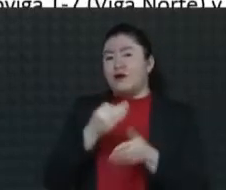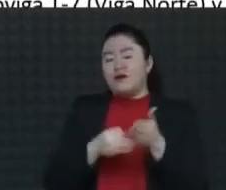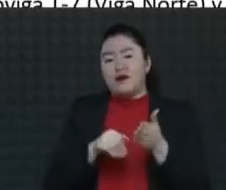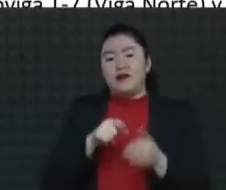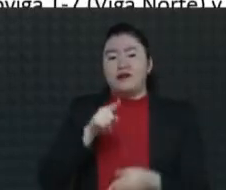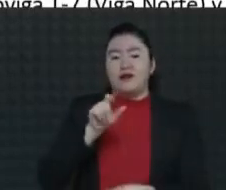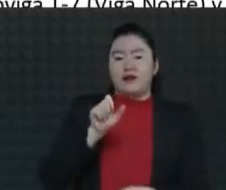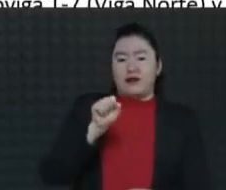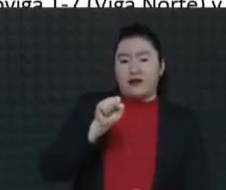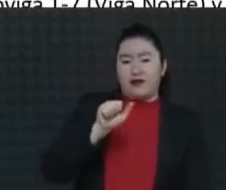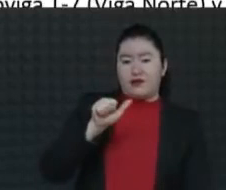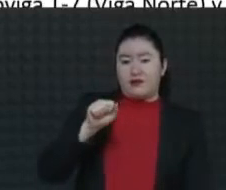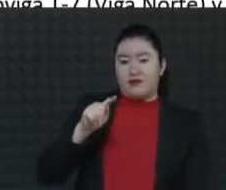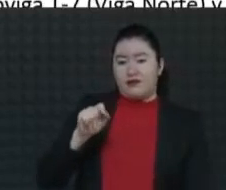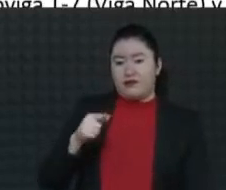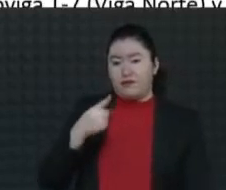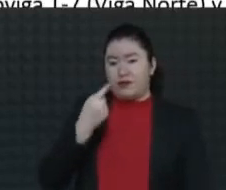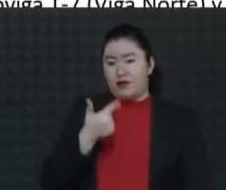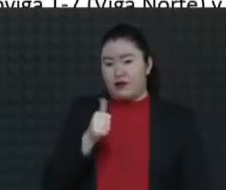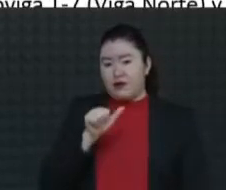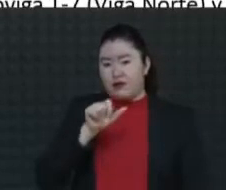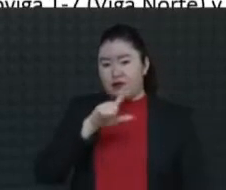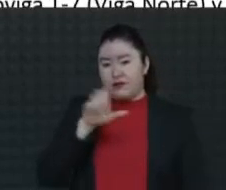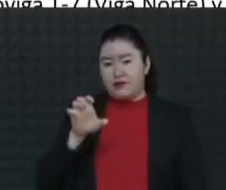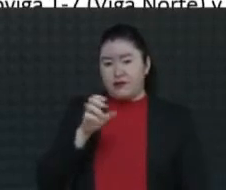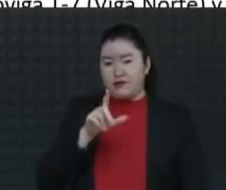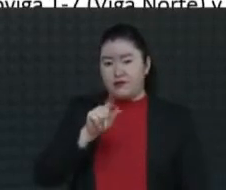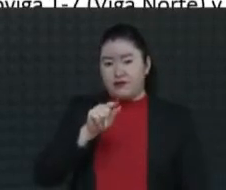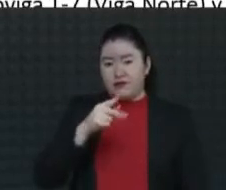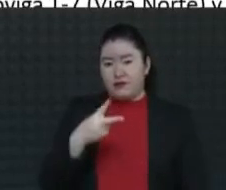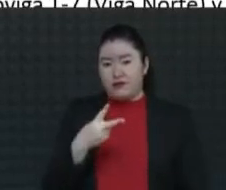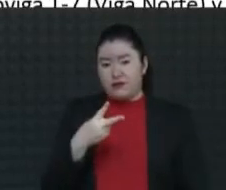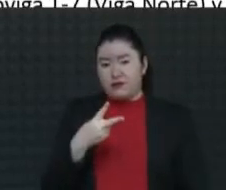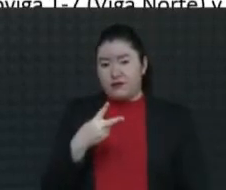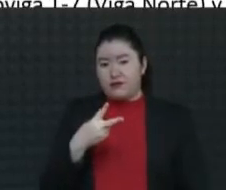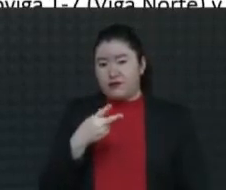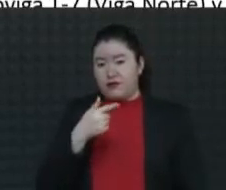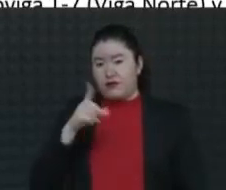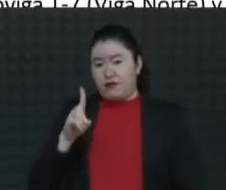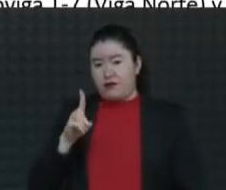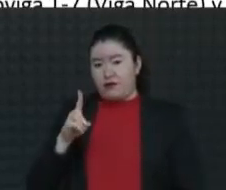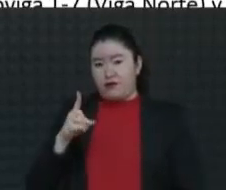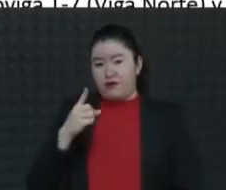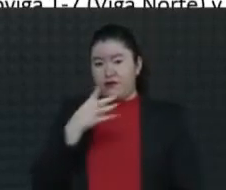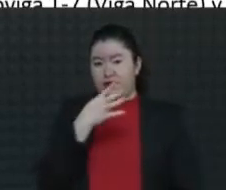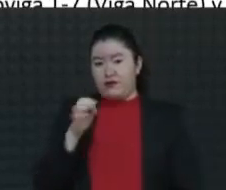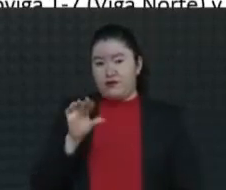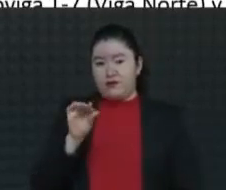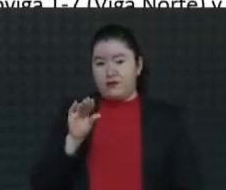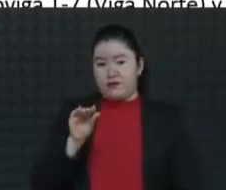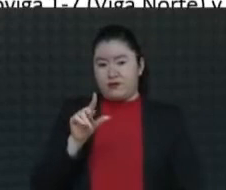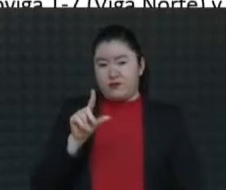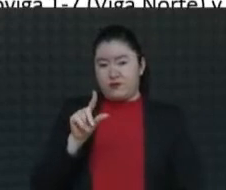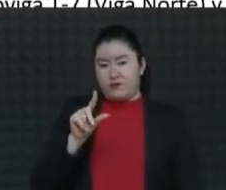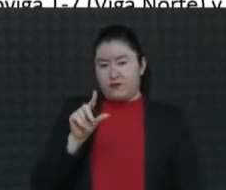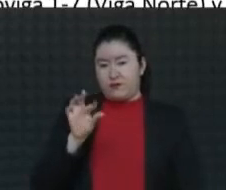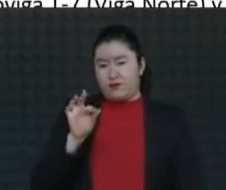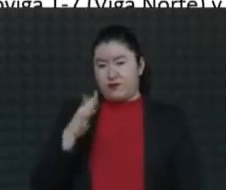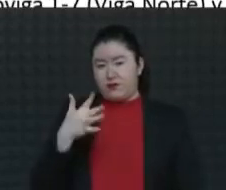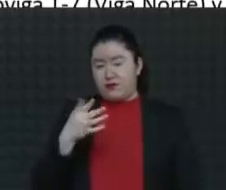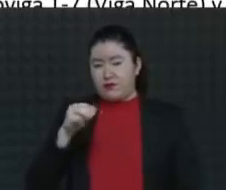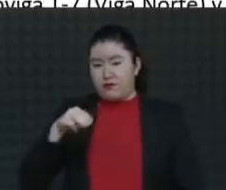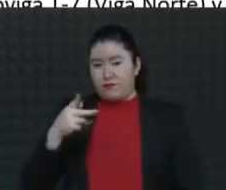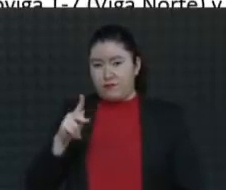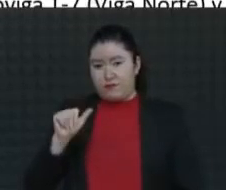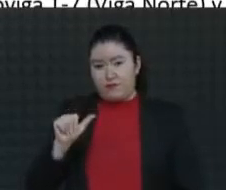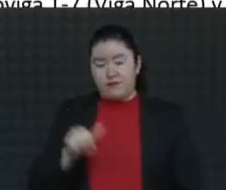ASTM A572 de 345 megapascales. El límite elástico promedio para